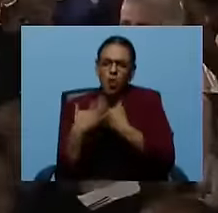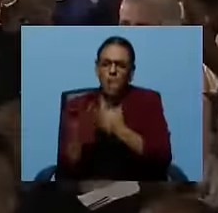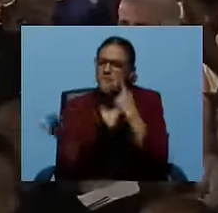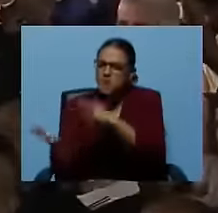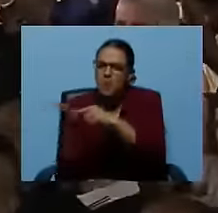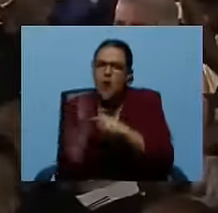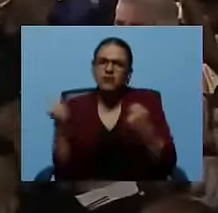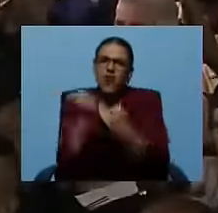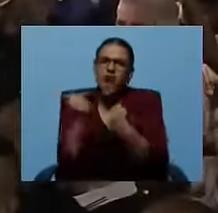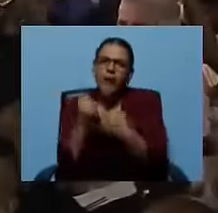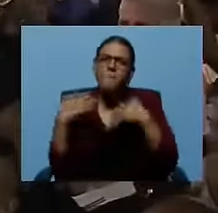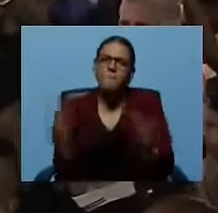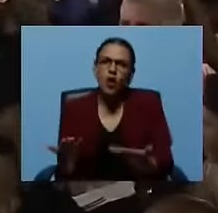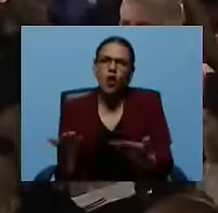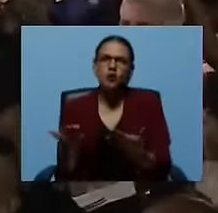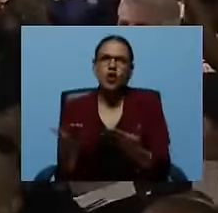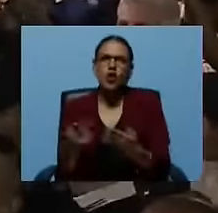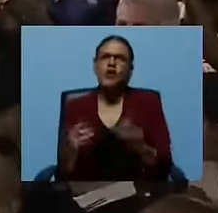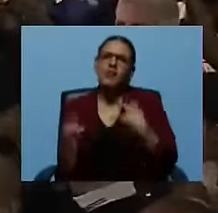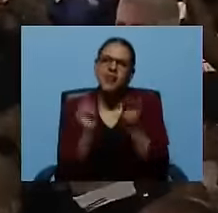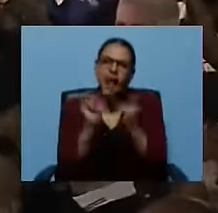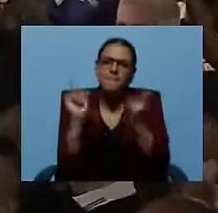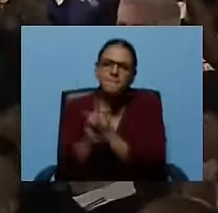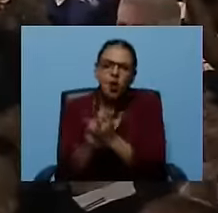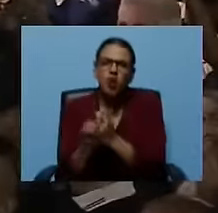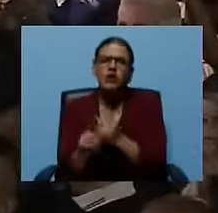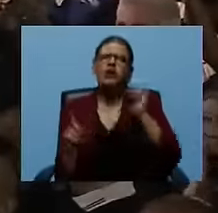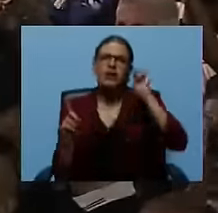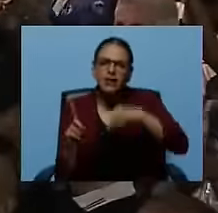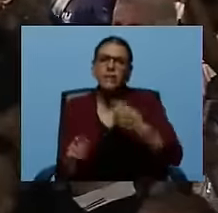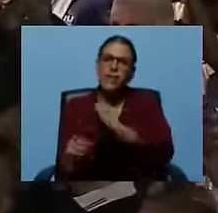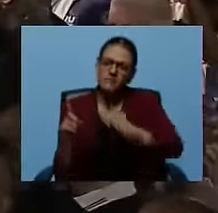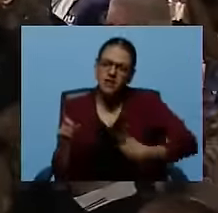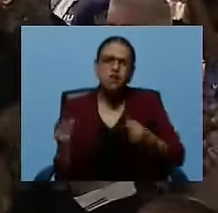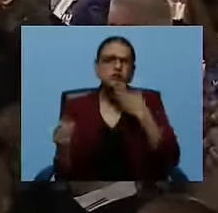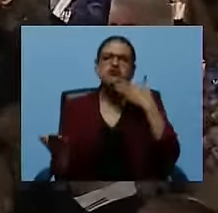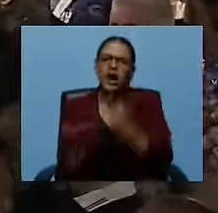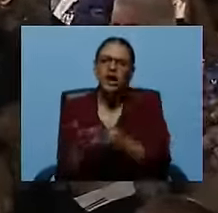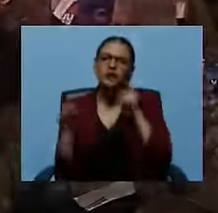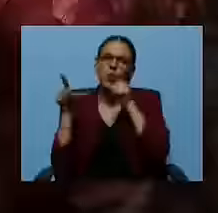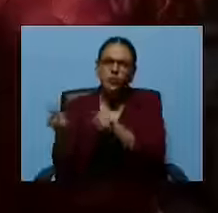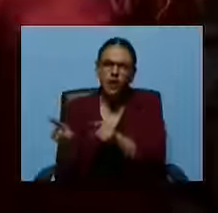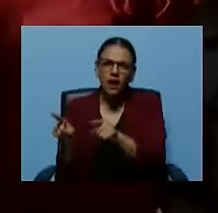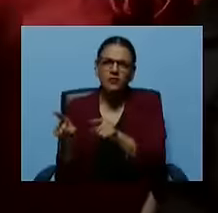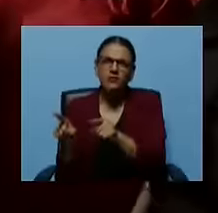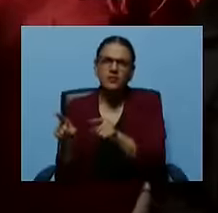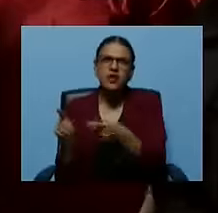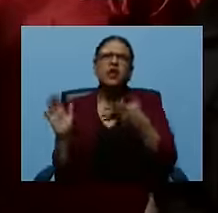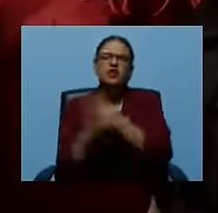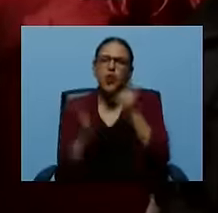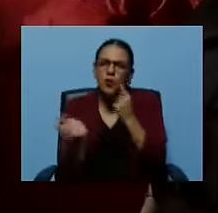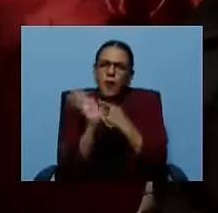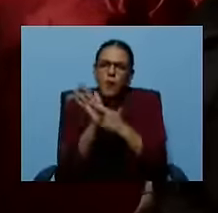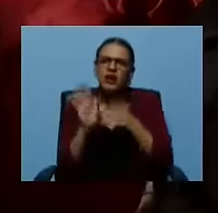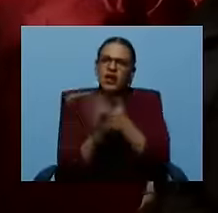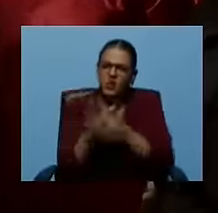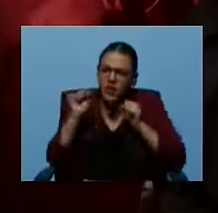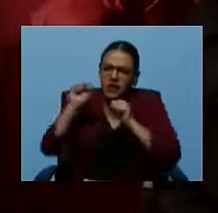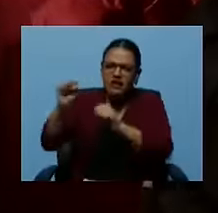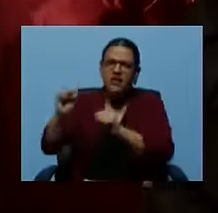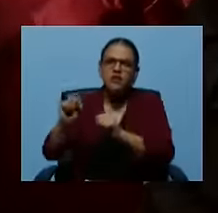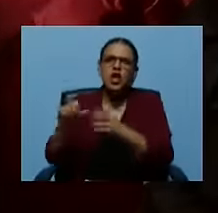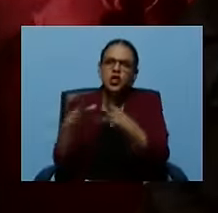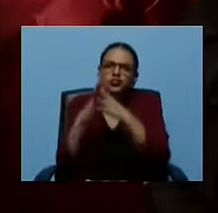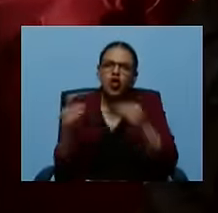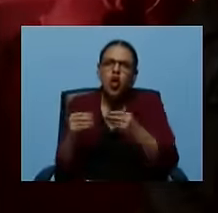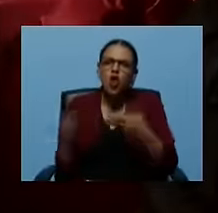de apoyo, de amor. Y también, señor presidente, gracias a usted por las muestras de rechazo y